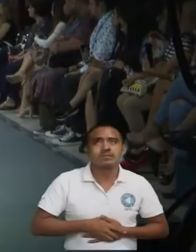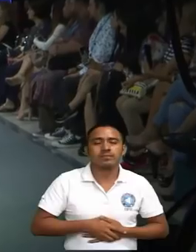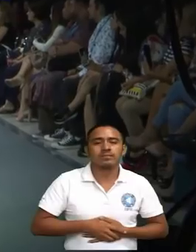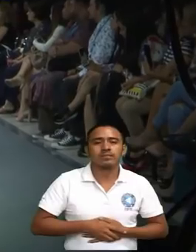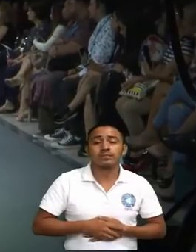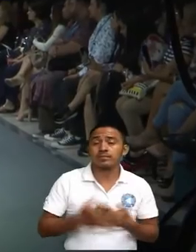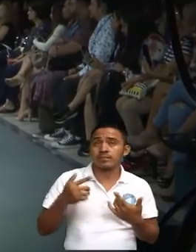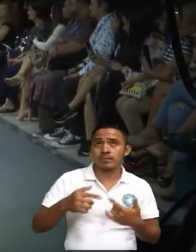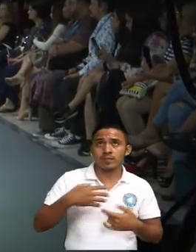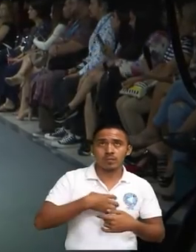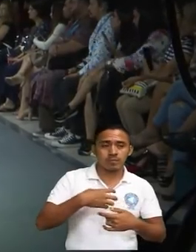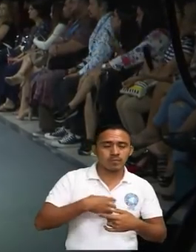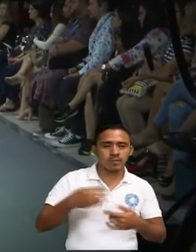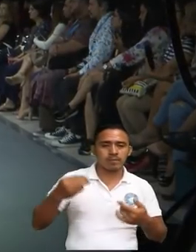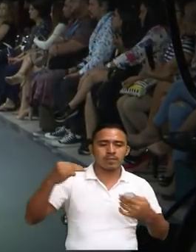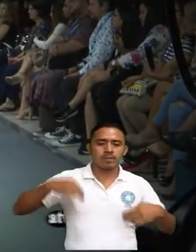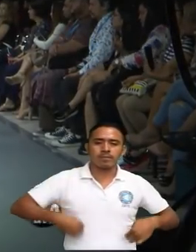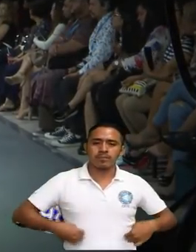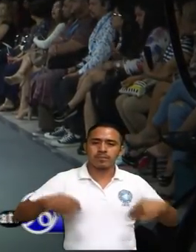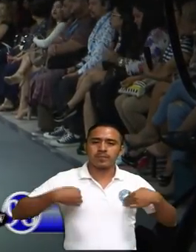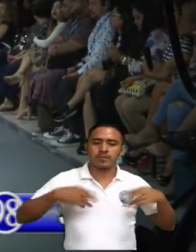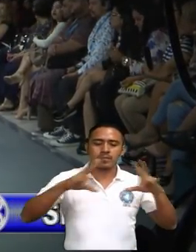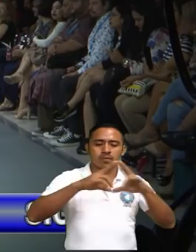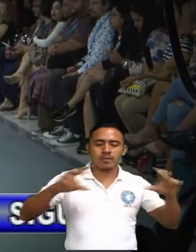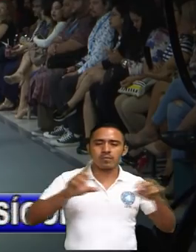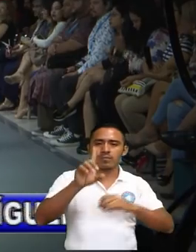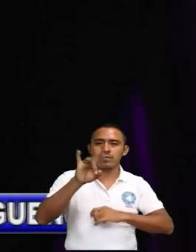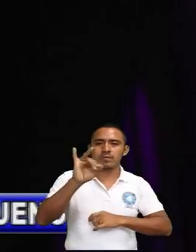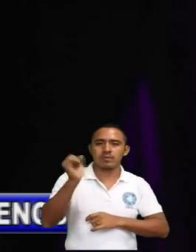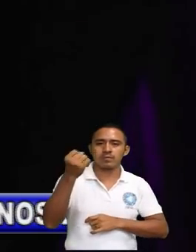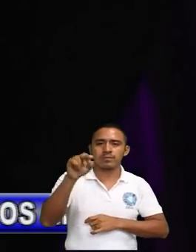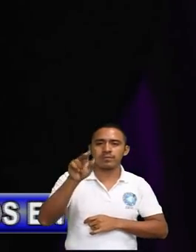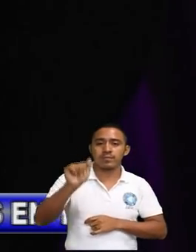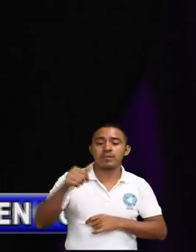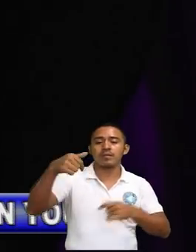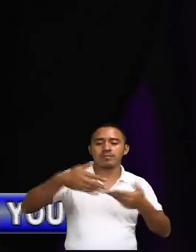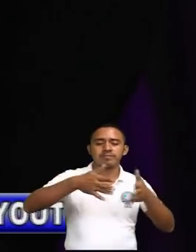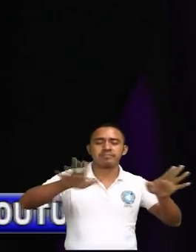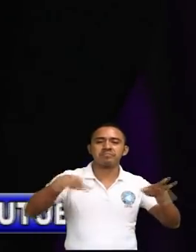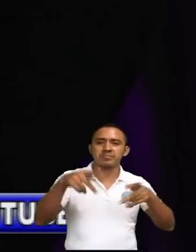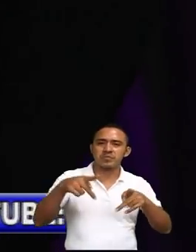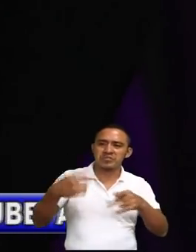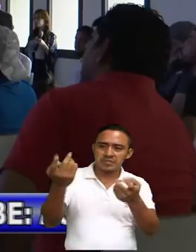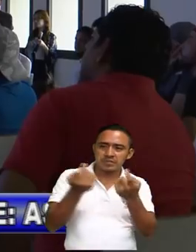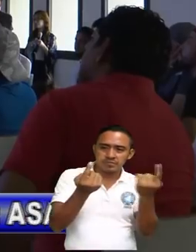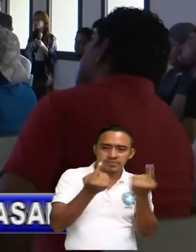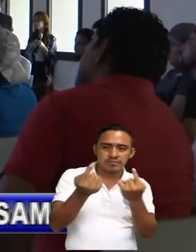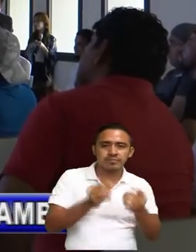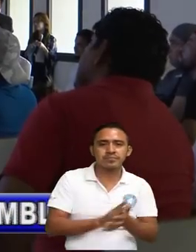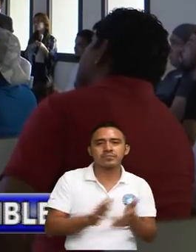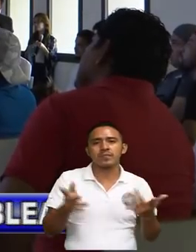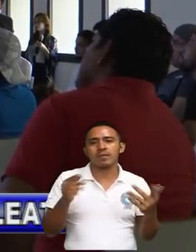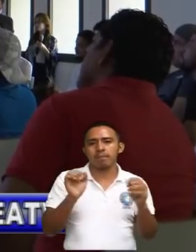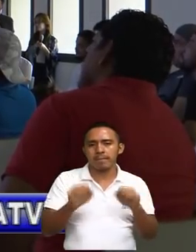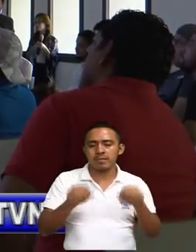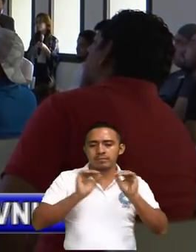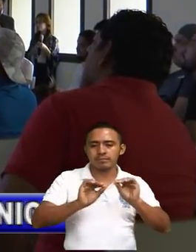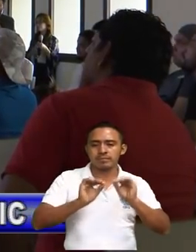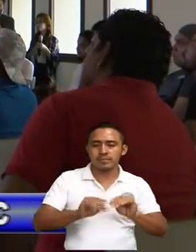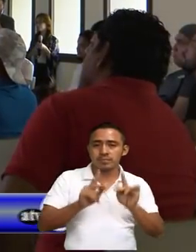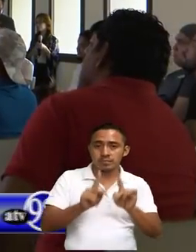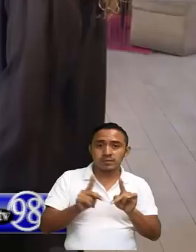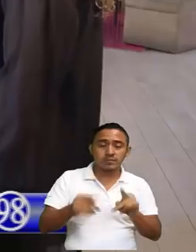La plataforma de modas Nicaragua Diseña abrió su convocatoria para este año, en la que se generarán espacios de formación de los